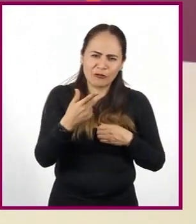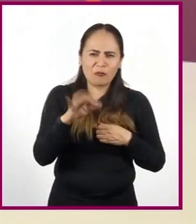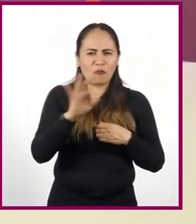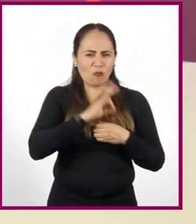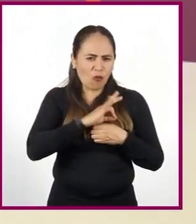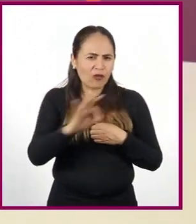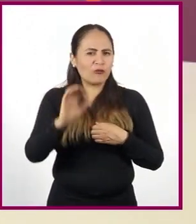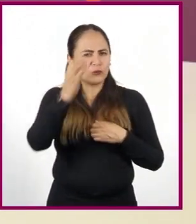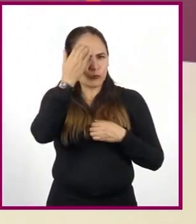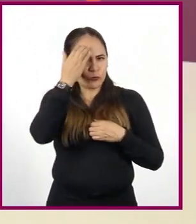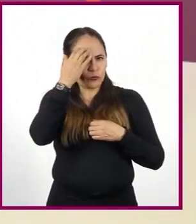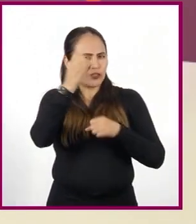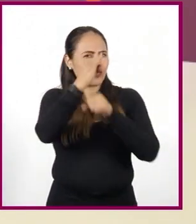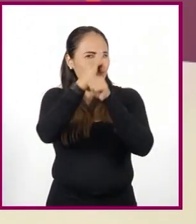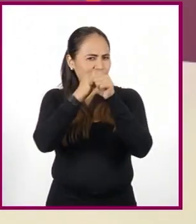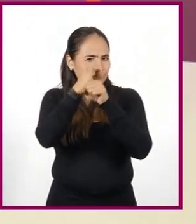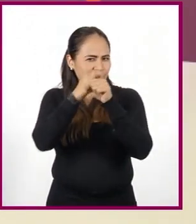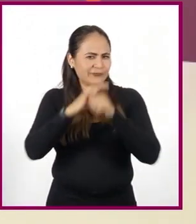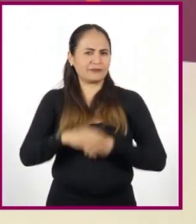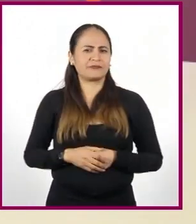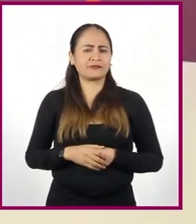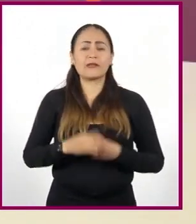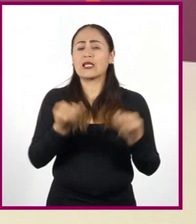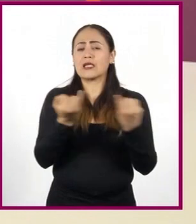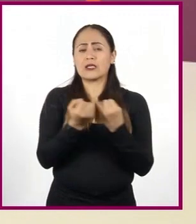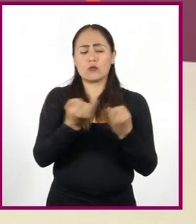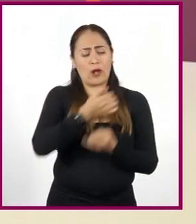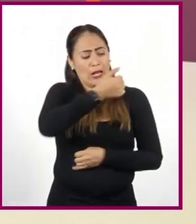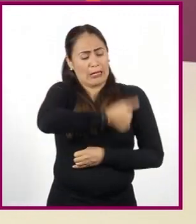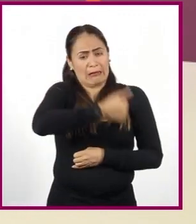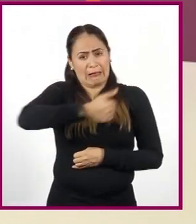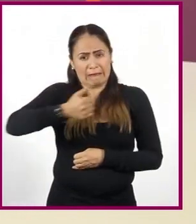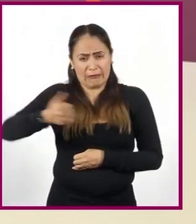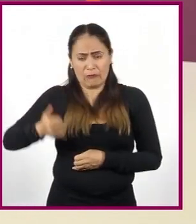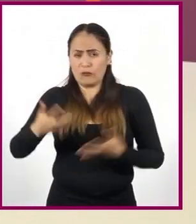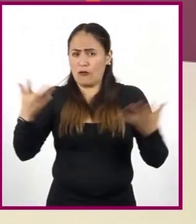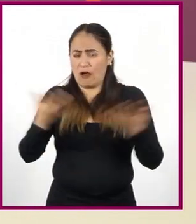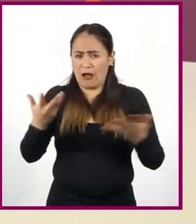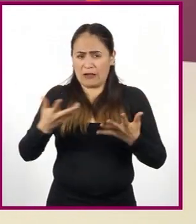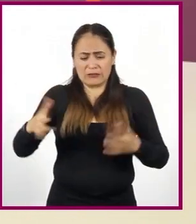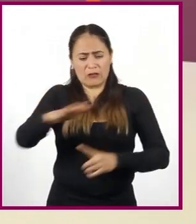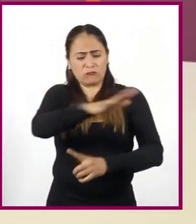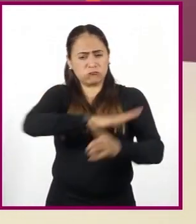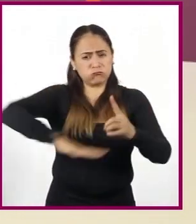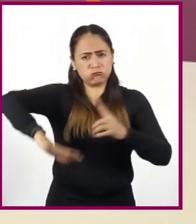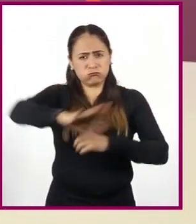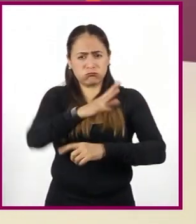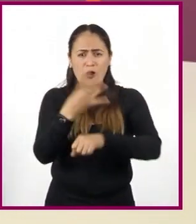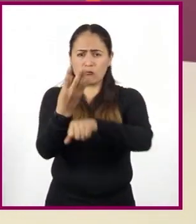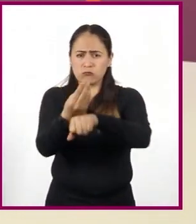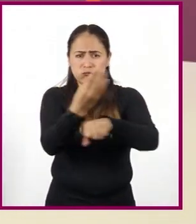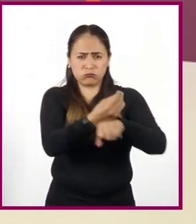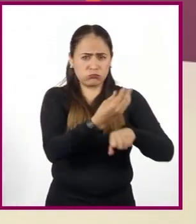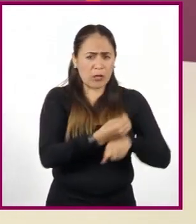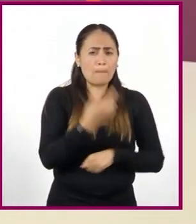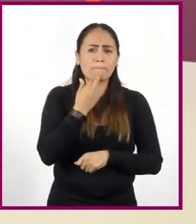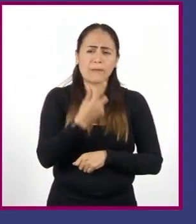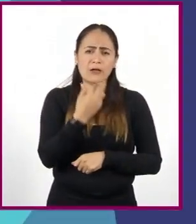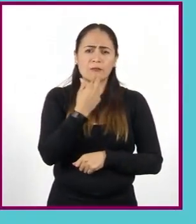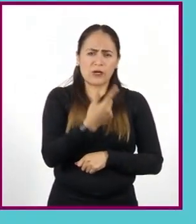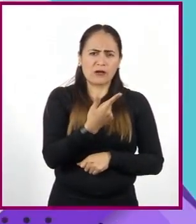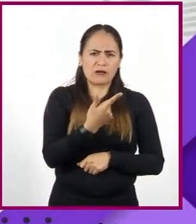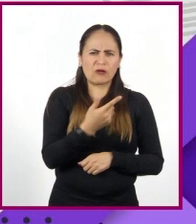Tampoco debemos olvidar que nuestras acciones deben contribuir a mejorar las condiciones del entorno. Para ello es necesario